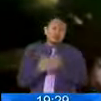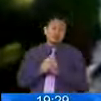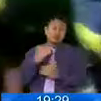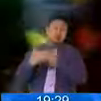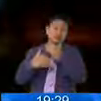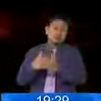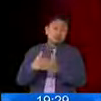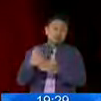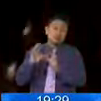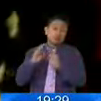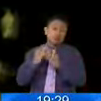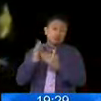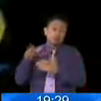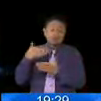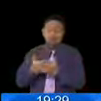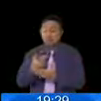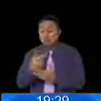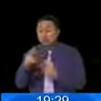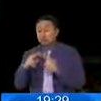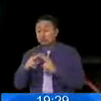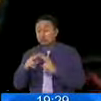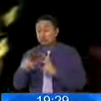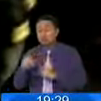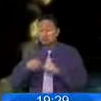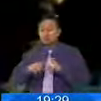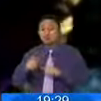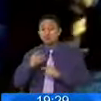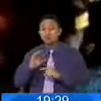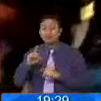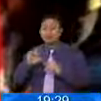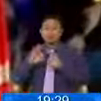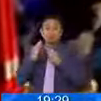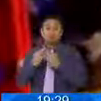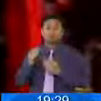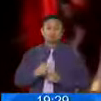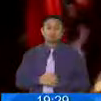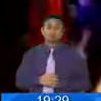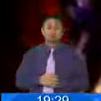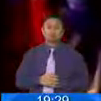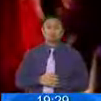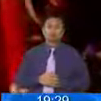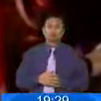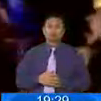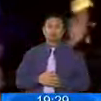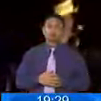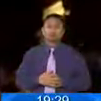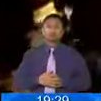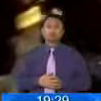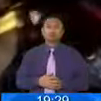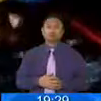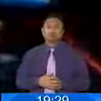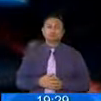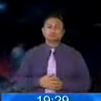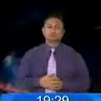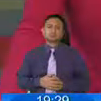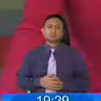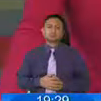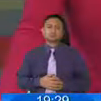horas arribarán a reconocer los cadáveres, amigos y conocidos de los extranjeros. En Quito informó Iván